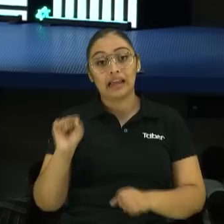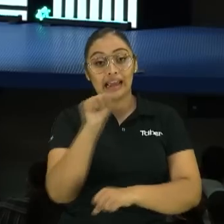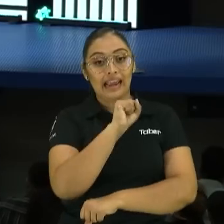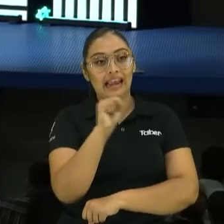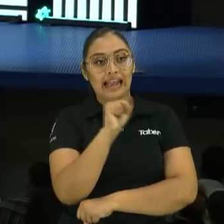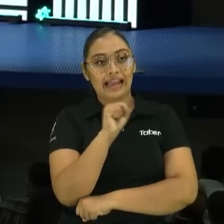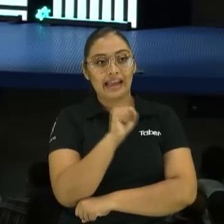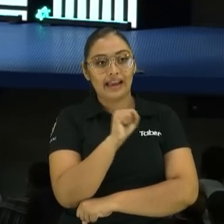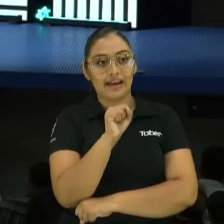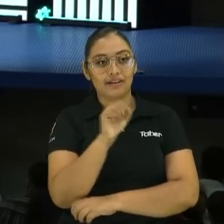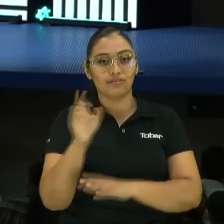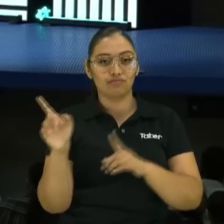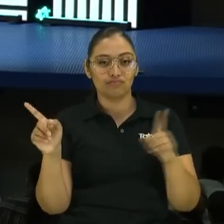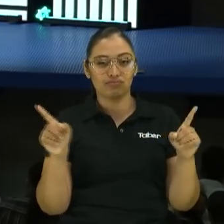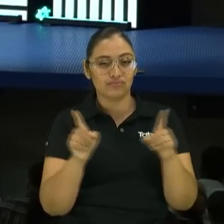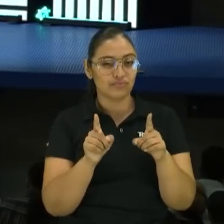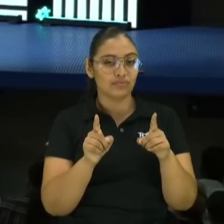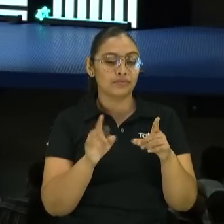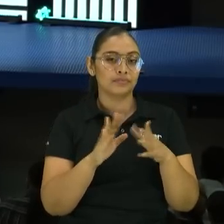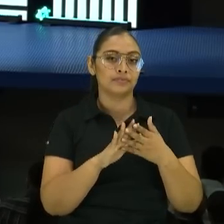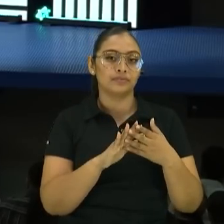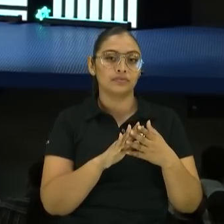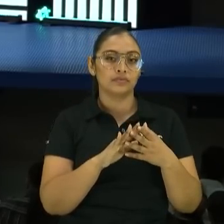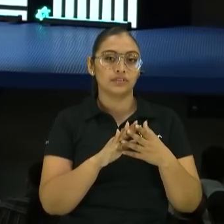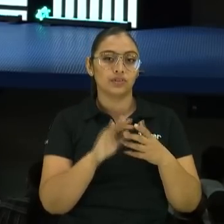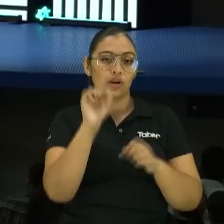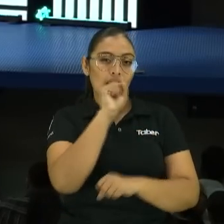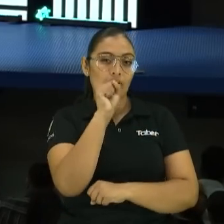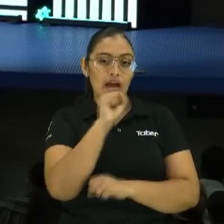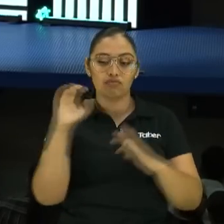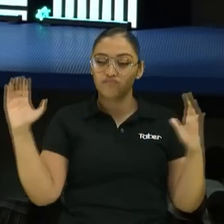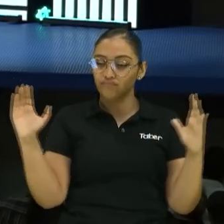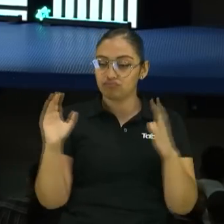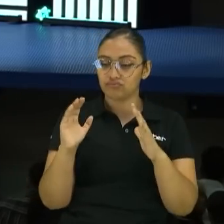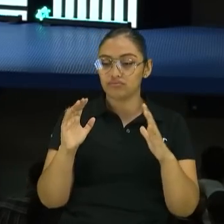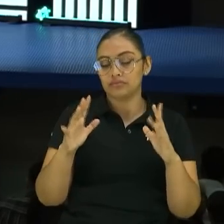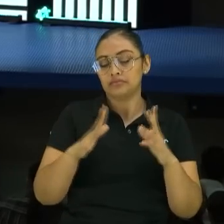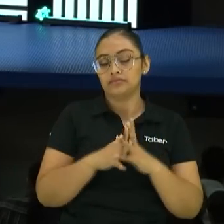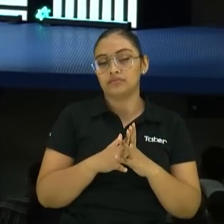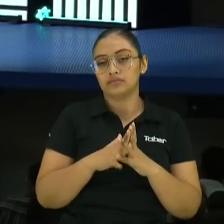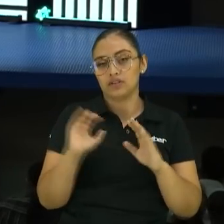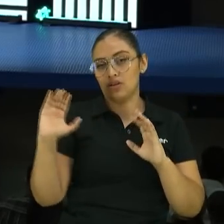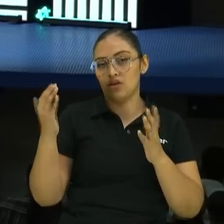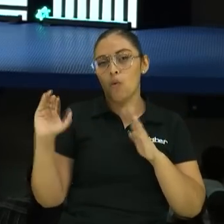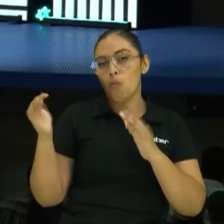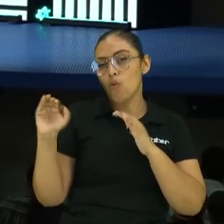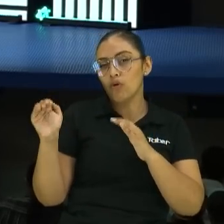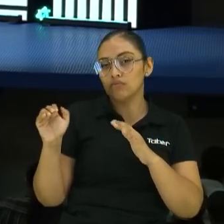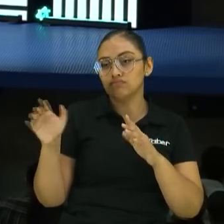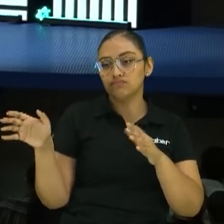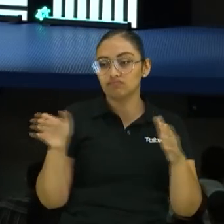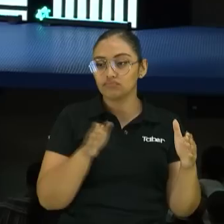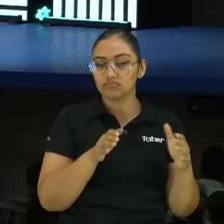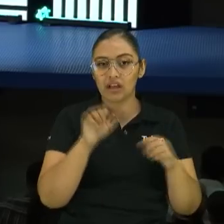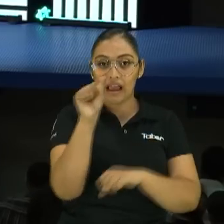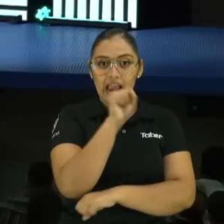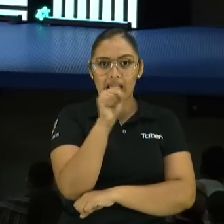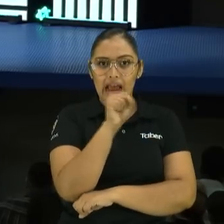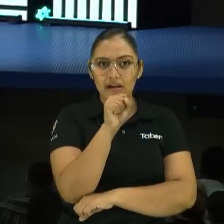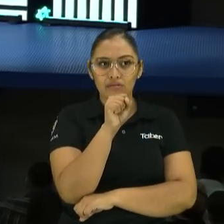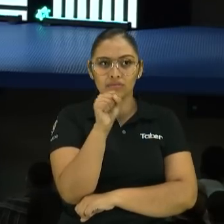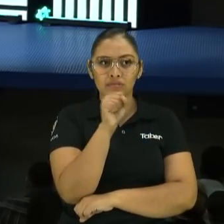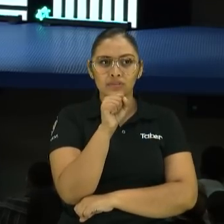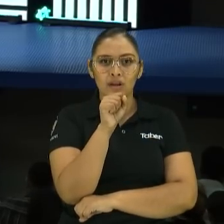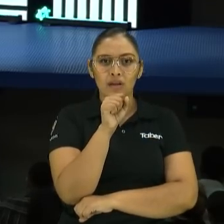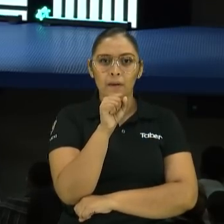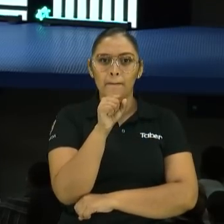dos la escala 72 en uno van a entender uno setenta y dos y esos carros tienen muchas piececitas